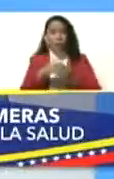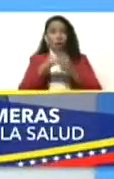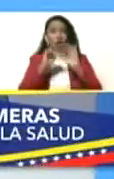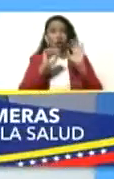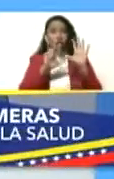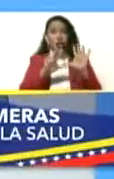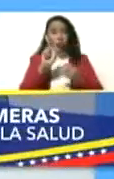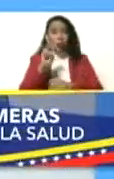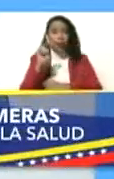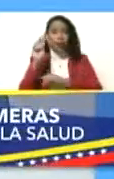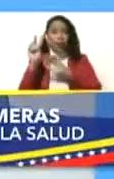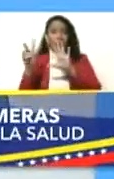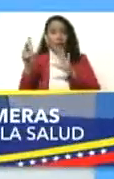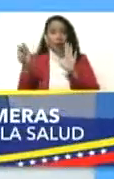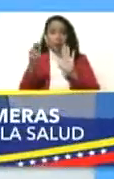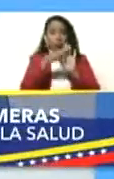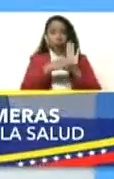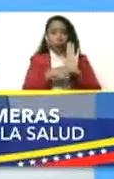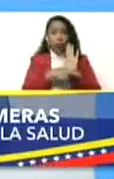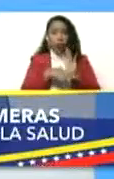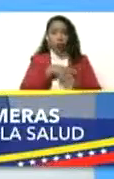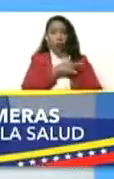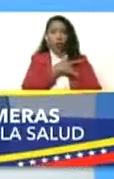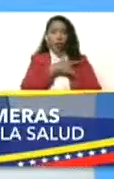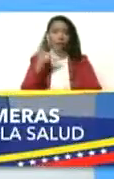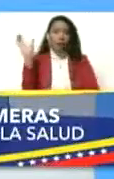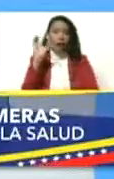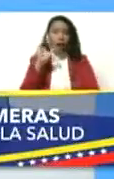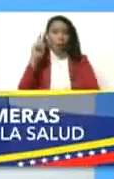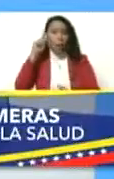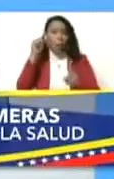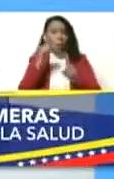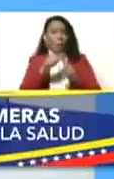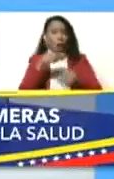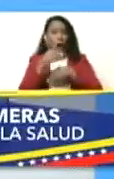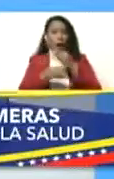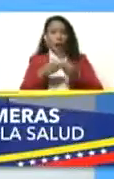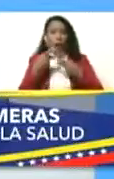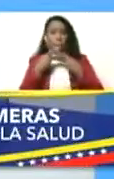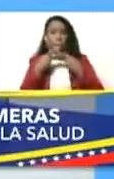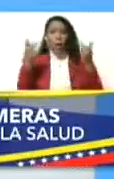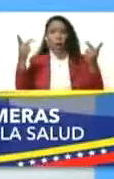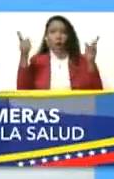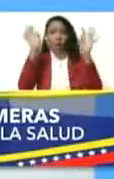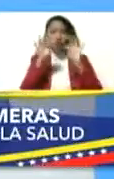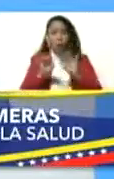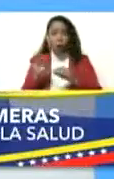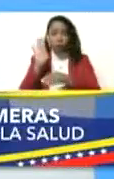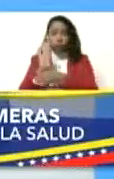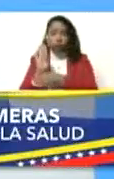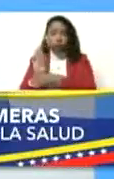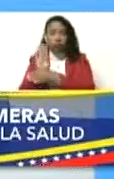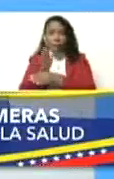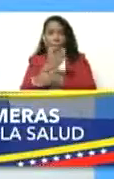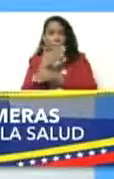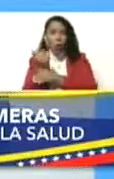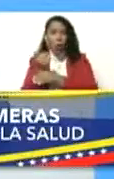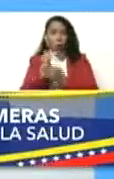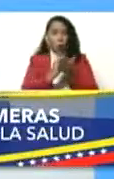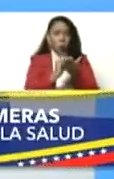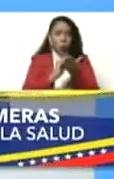reglamento de la Universidad de Caracas, con el objetivo de formar y publicar métodos curativos que mejor